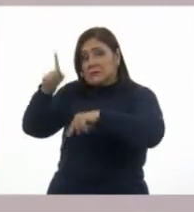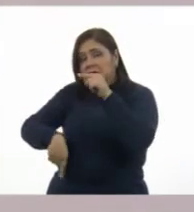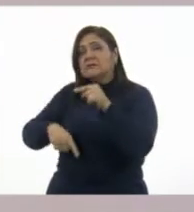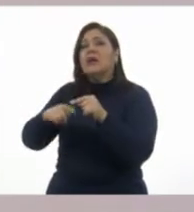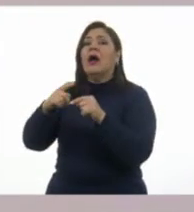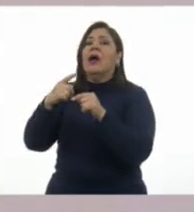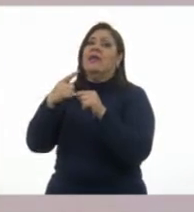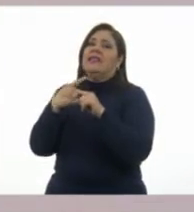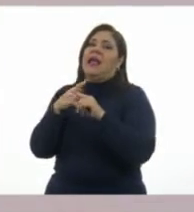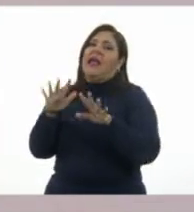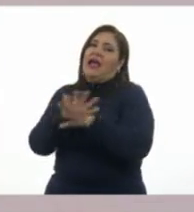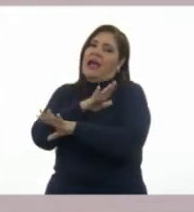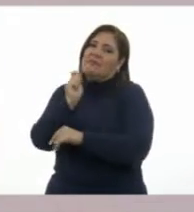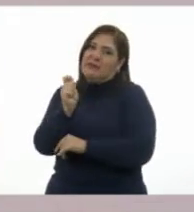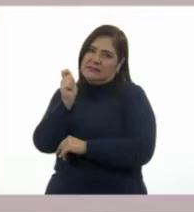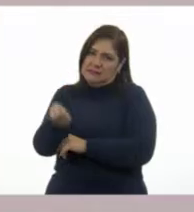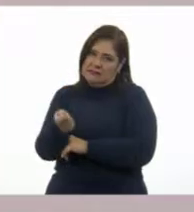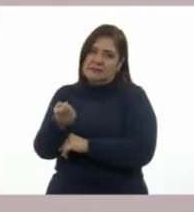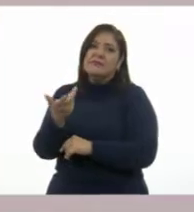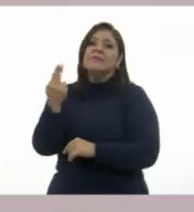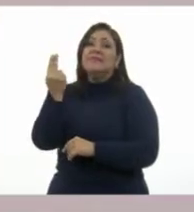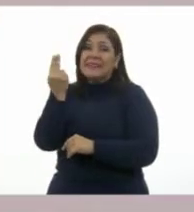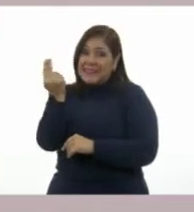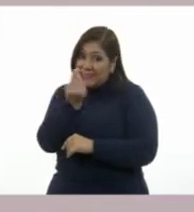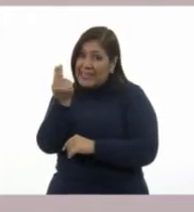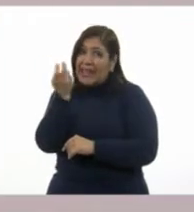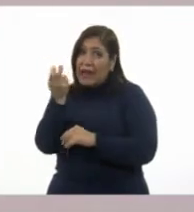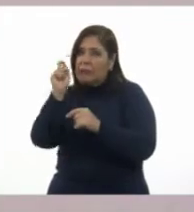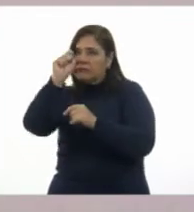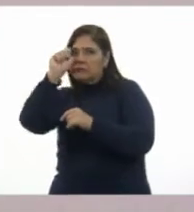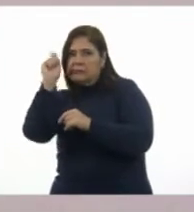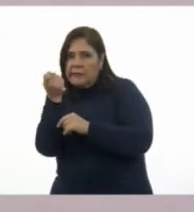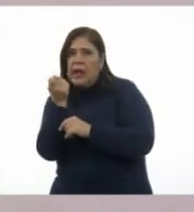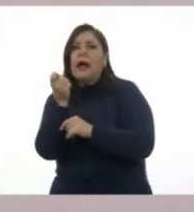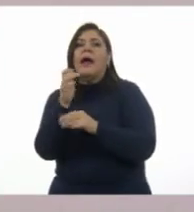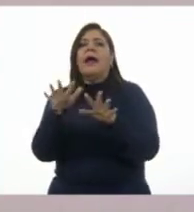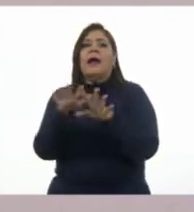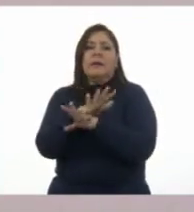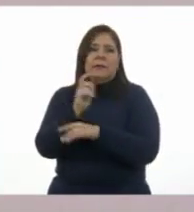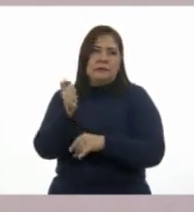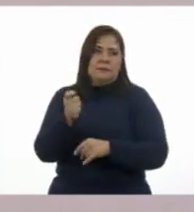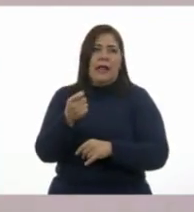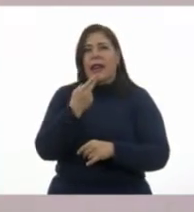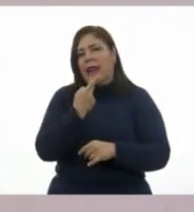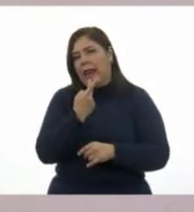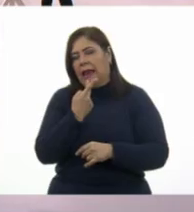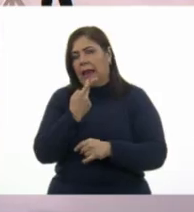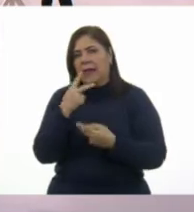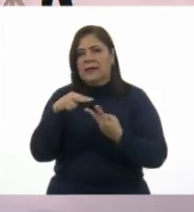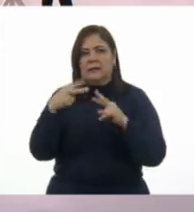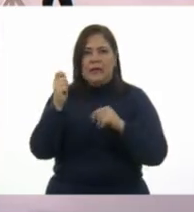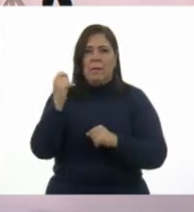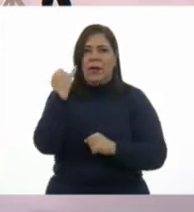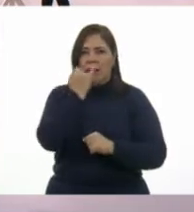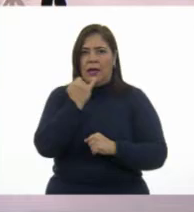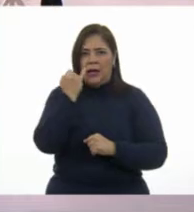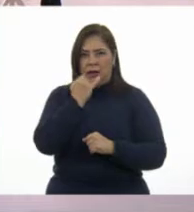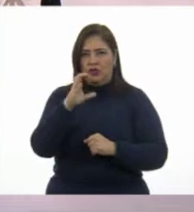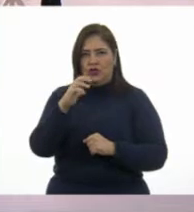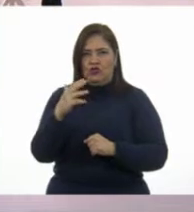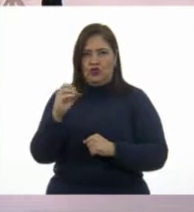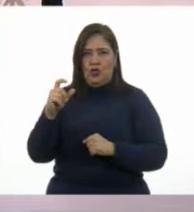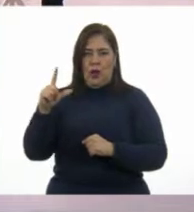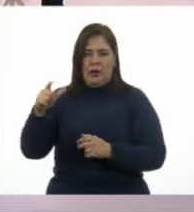la importancia de nuestra glotal. Me voy a decir que no hay ni las que ni las que ni las. ¿Qué va a ser